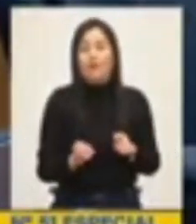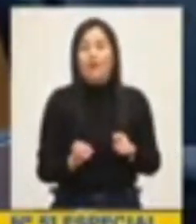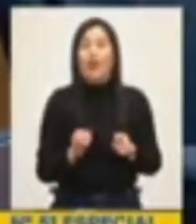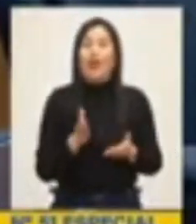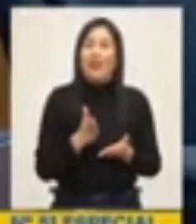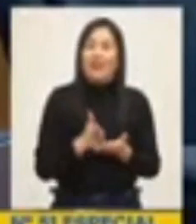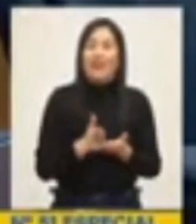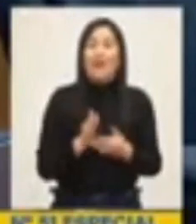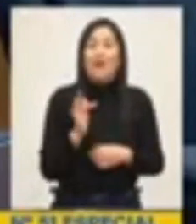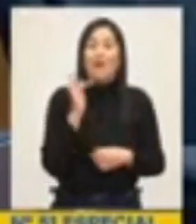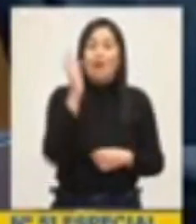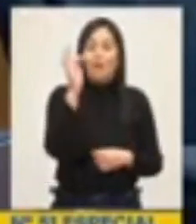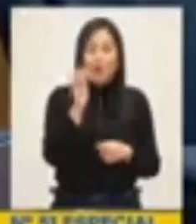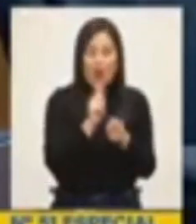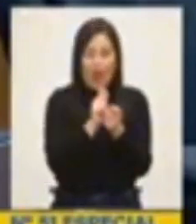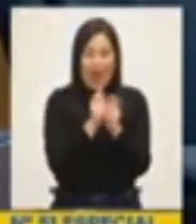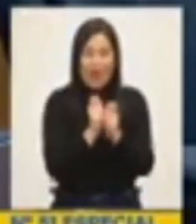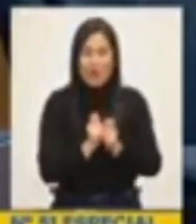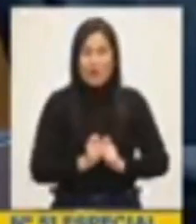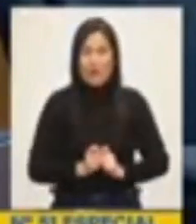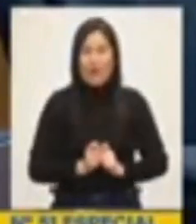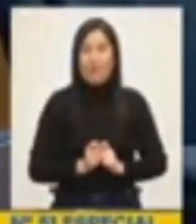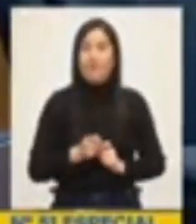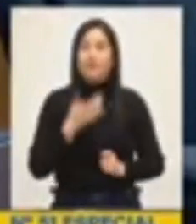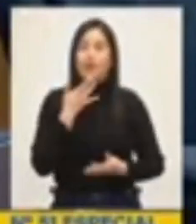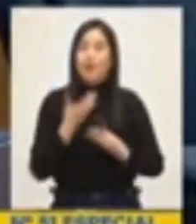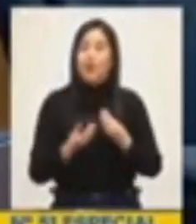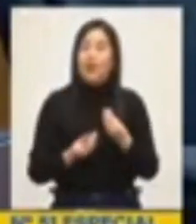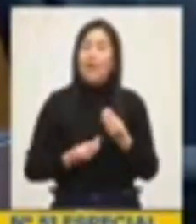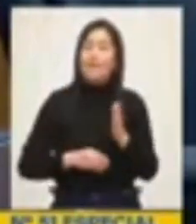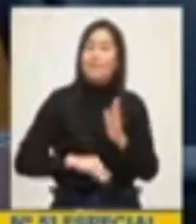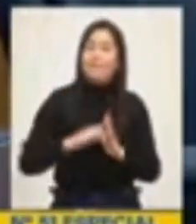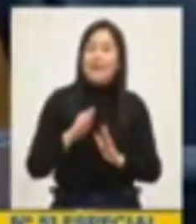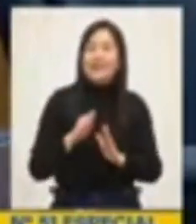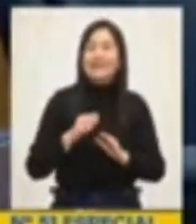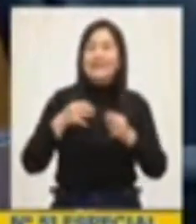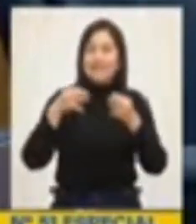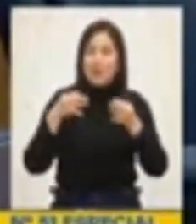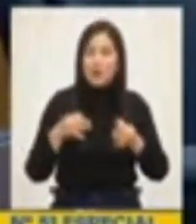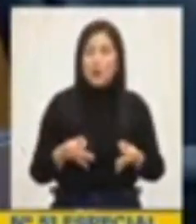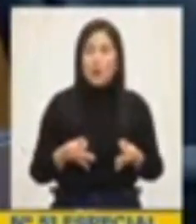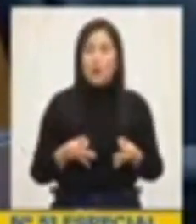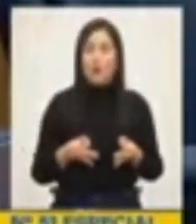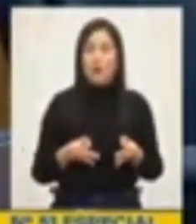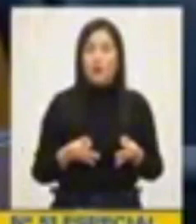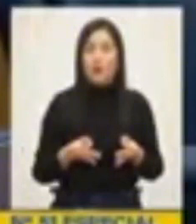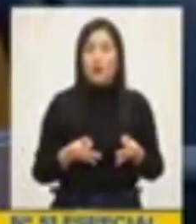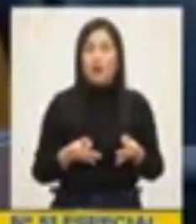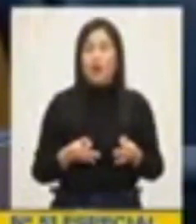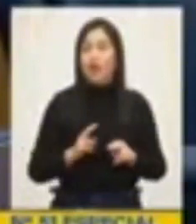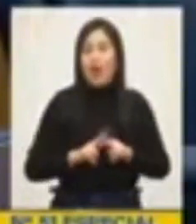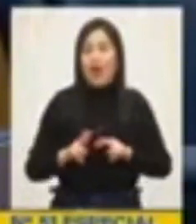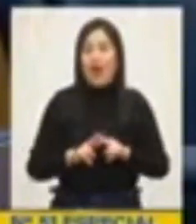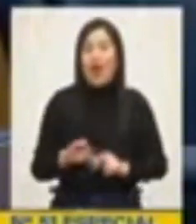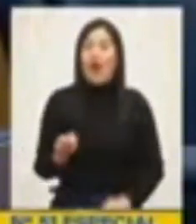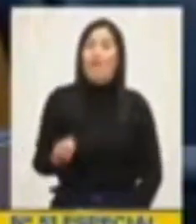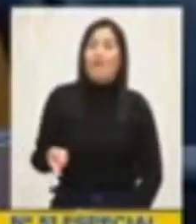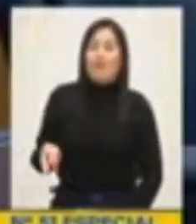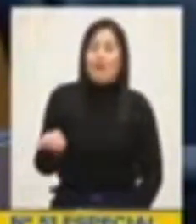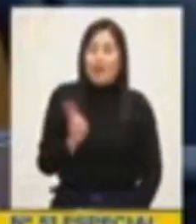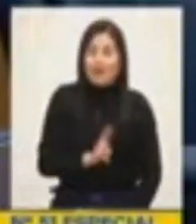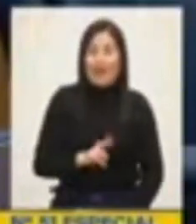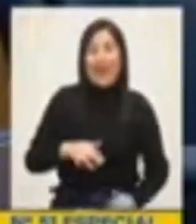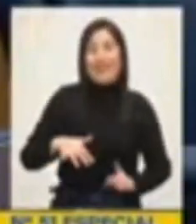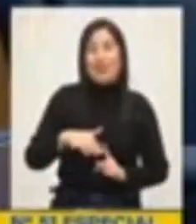a futuro, porque los periodos de recurrencia es muy probable que nos hagan volver a tener acontecimientos